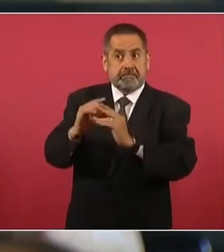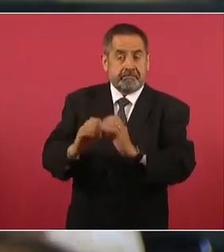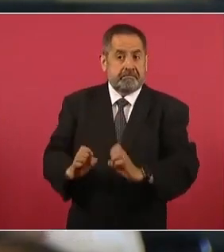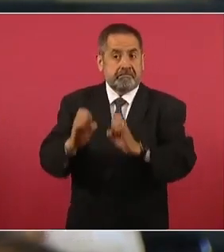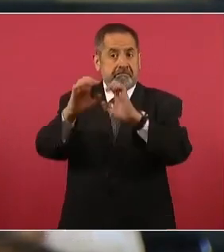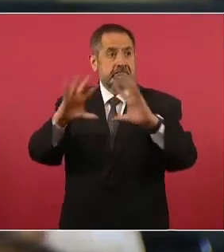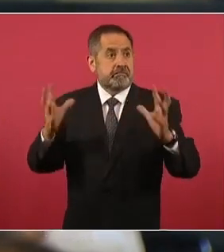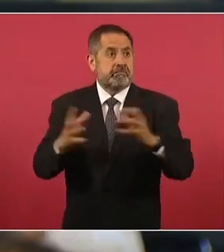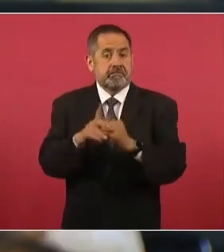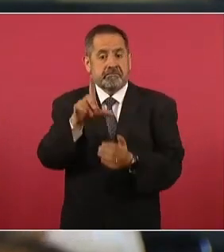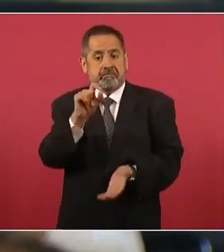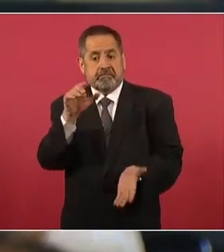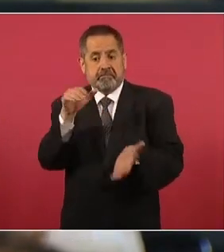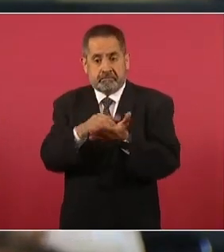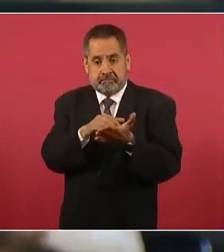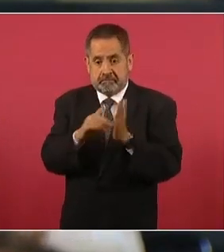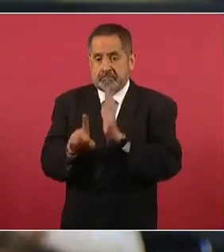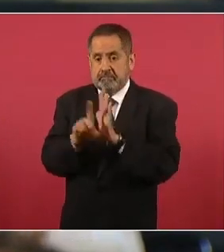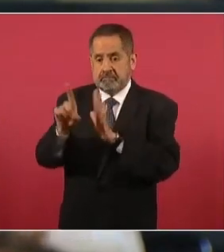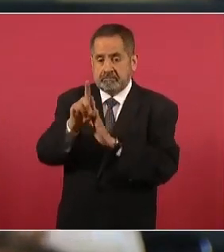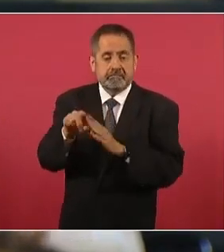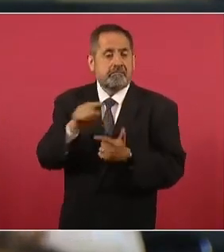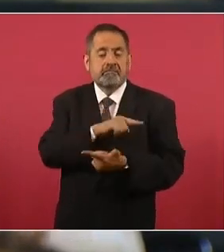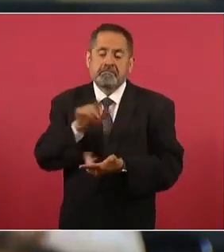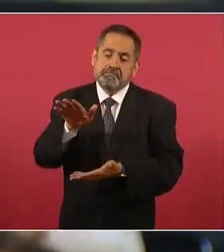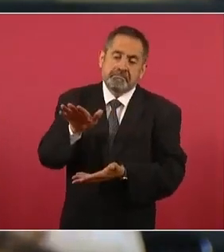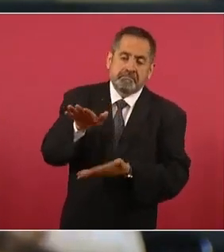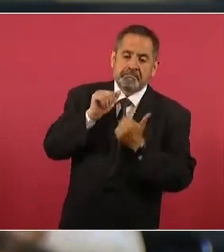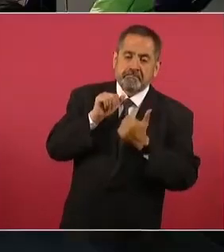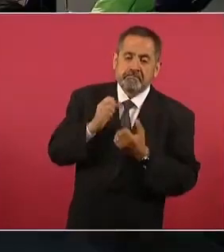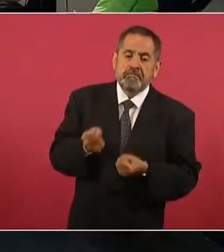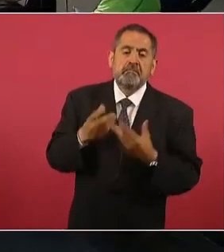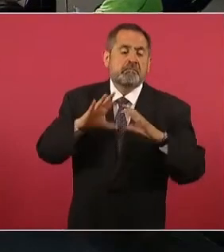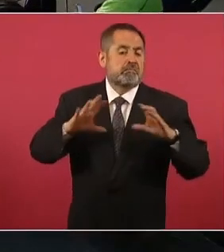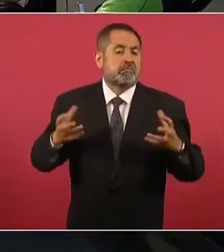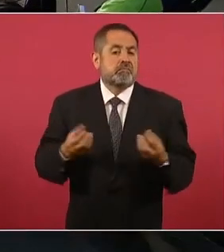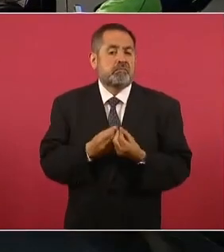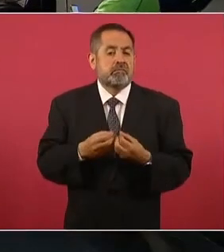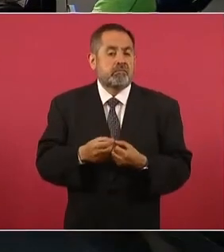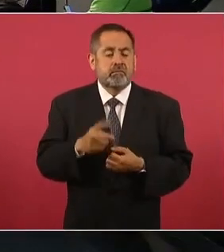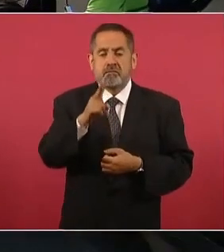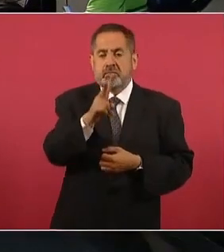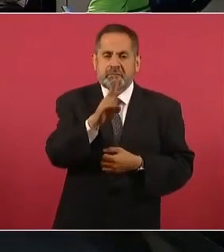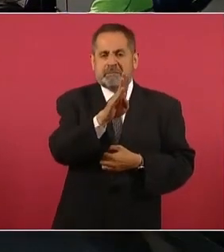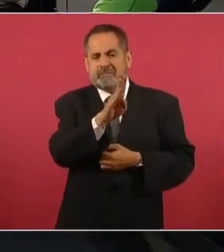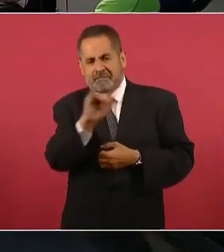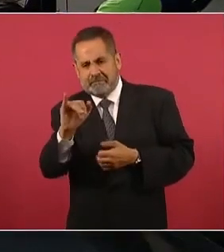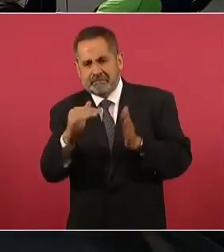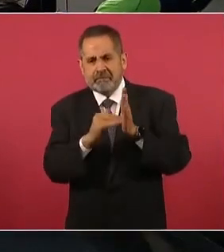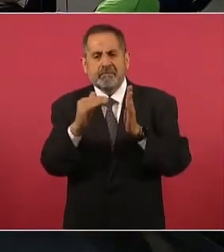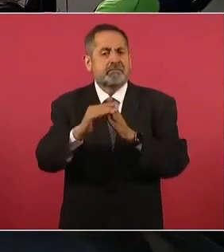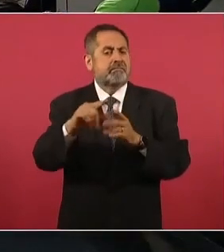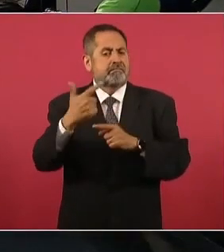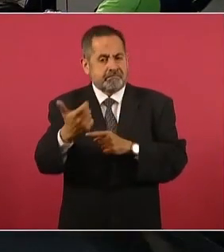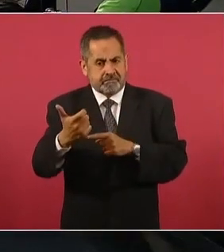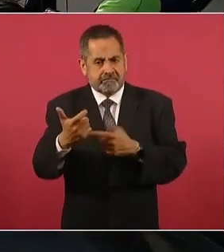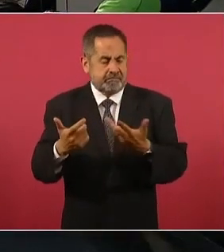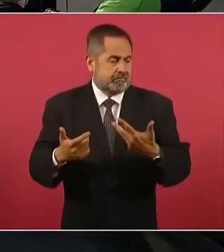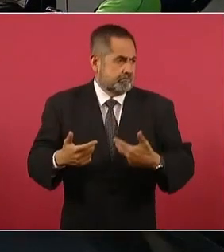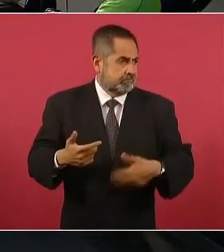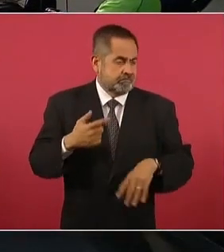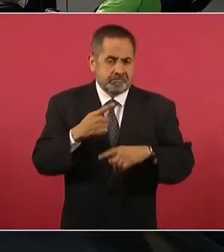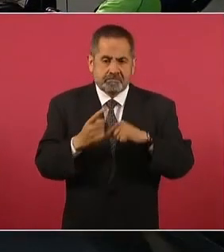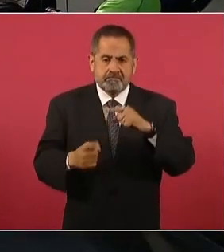casi 20,000 viviendas, obtendrán una fabulosa cantidad de más de 2 billones de pesos,